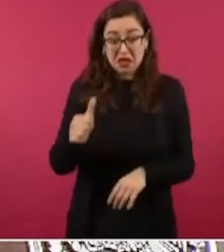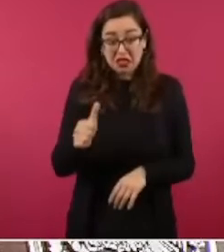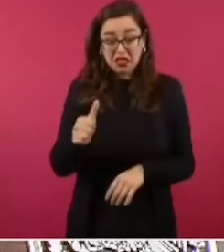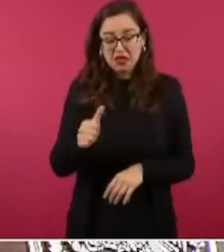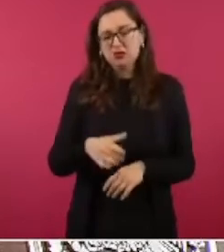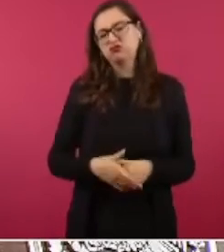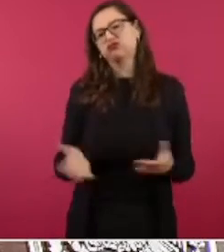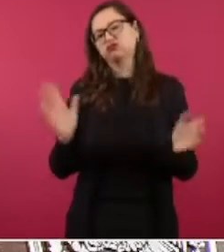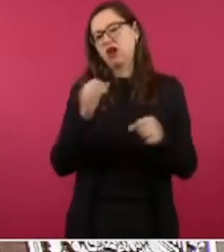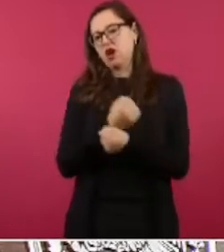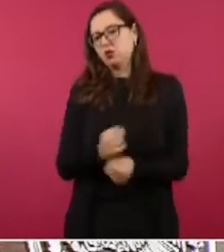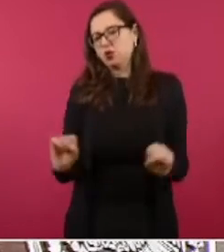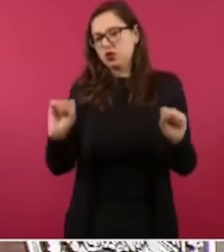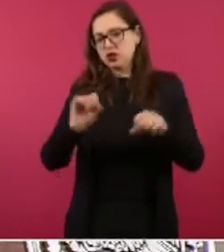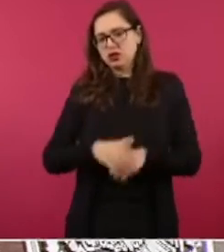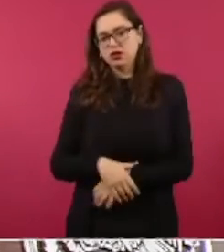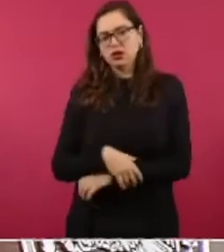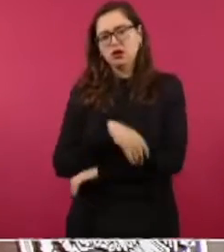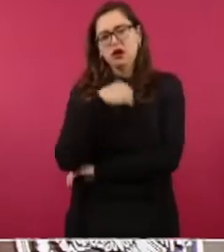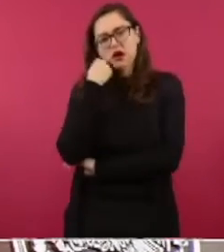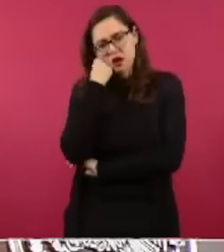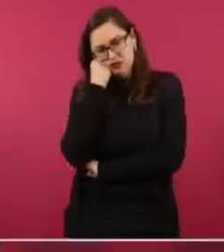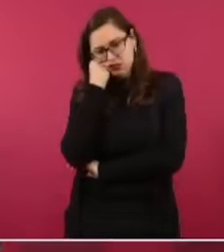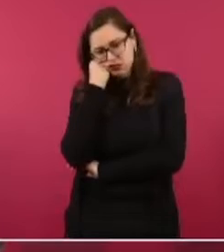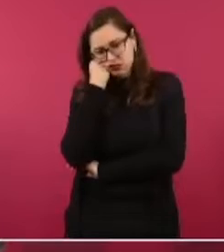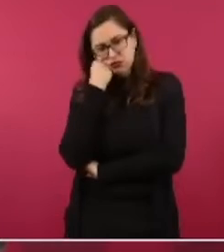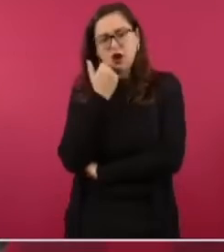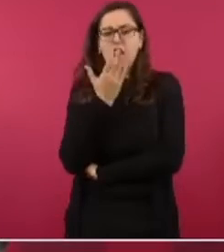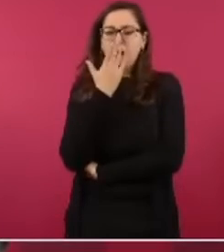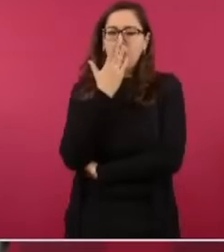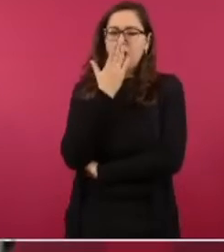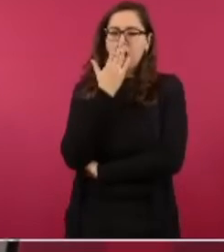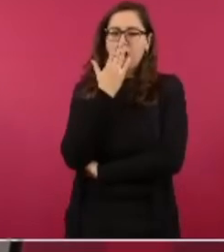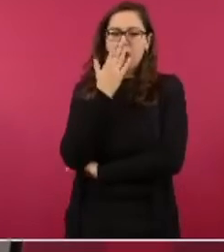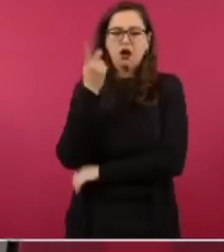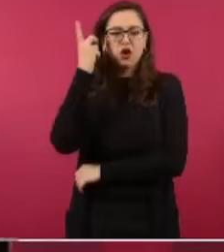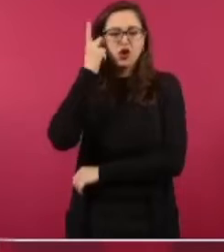Estaríamos bostezando siempre.